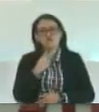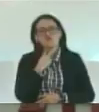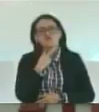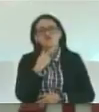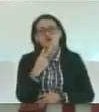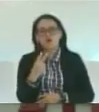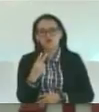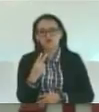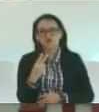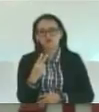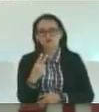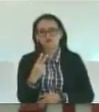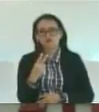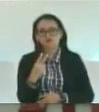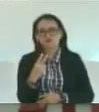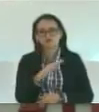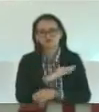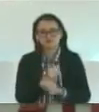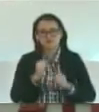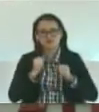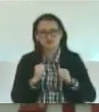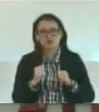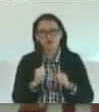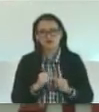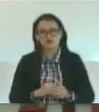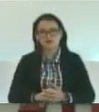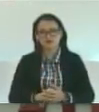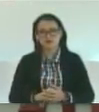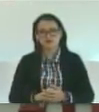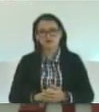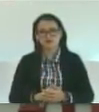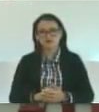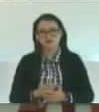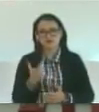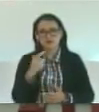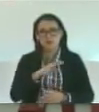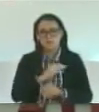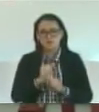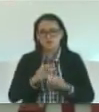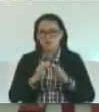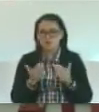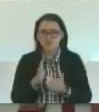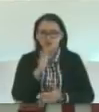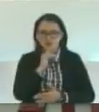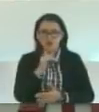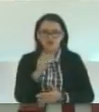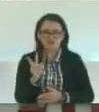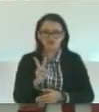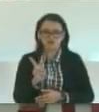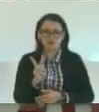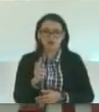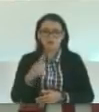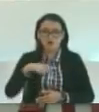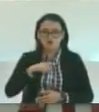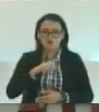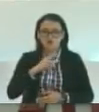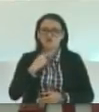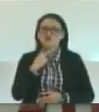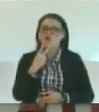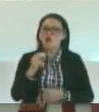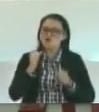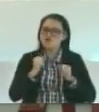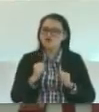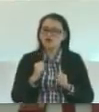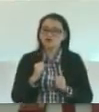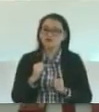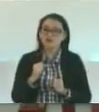ejerce de manera potente. No seremos una potencia mundial, pero ejercemos nuestra voz de manera potente sobre las verdades